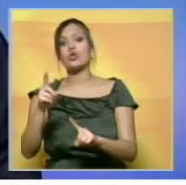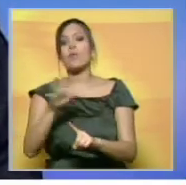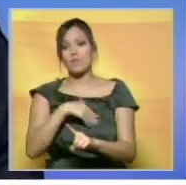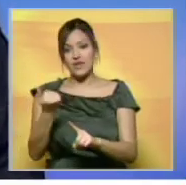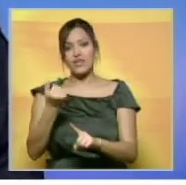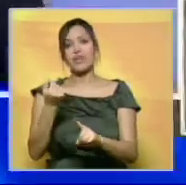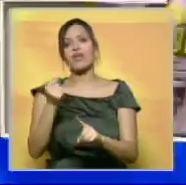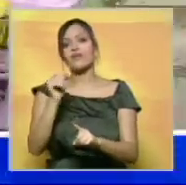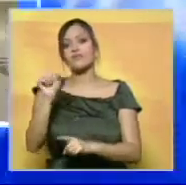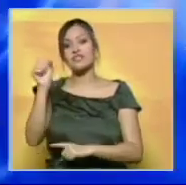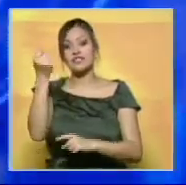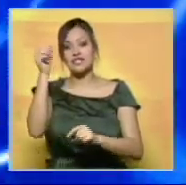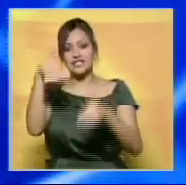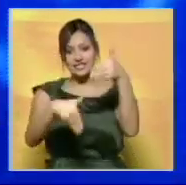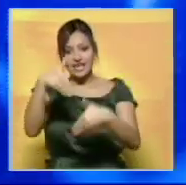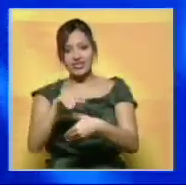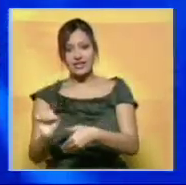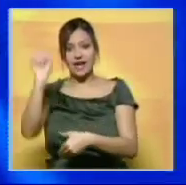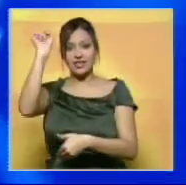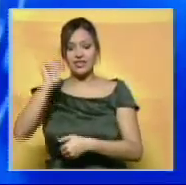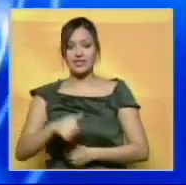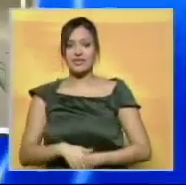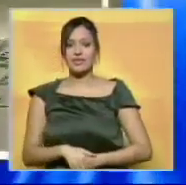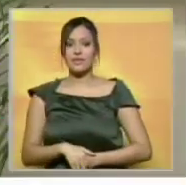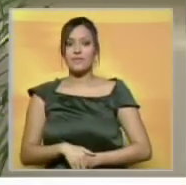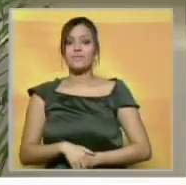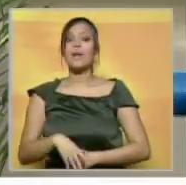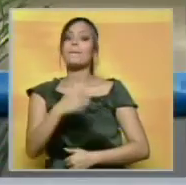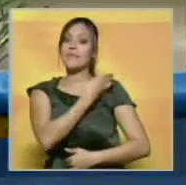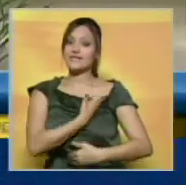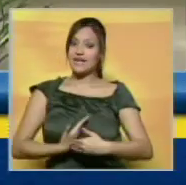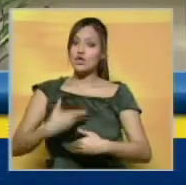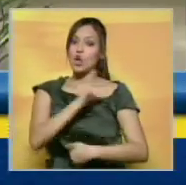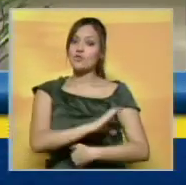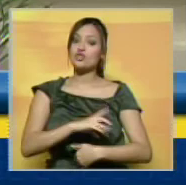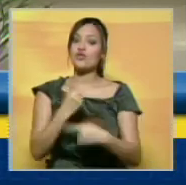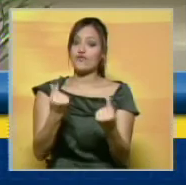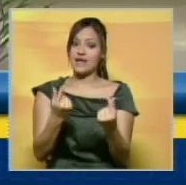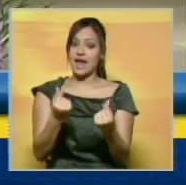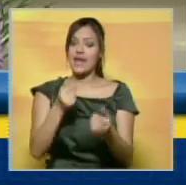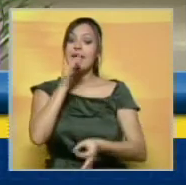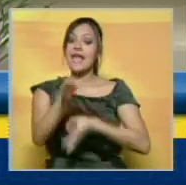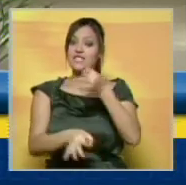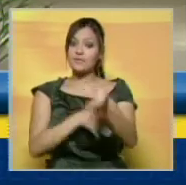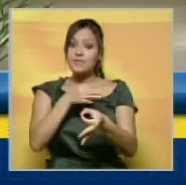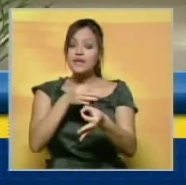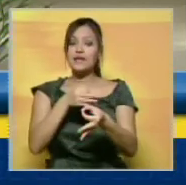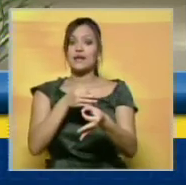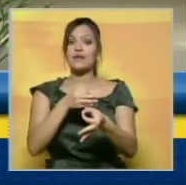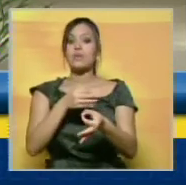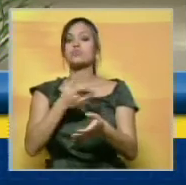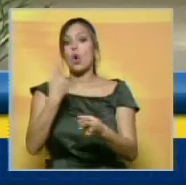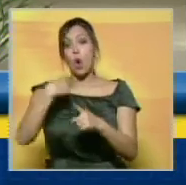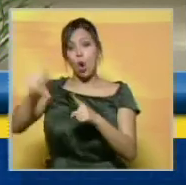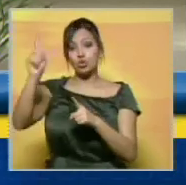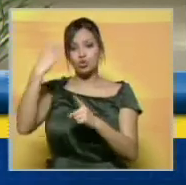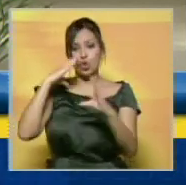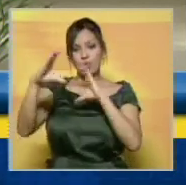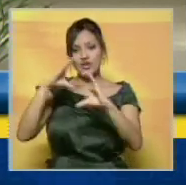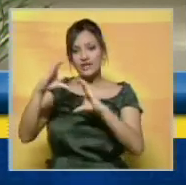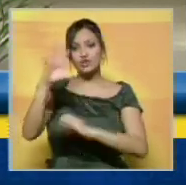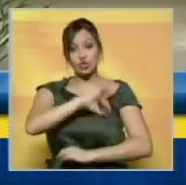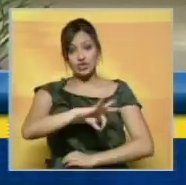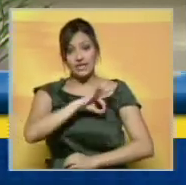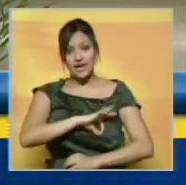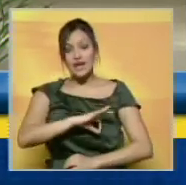subasta de SICAT. Sí, gracias. Buenas tardes. El presidente de la Comisión de Finanzas de la Asamblea Nacional, Ricardo Sanguino, explicó en declaraciones a otros medios de comunicación